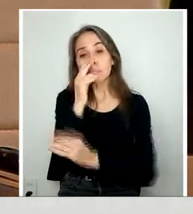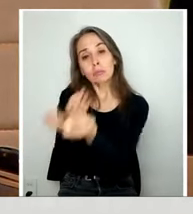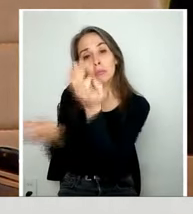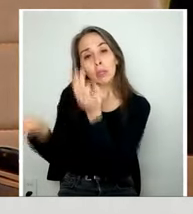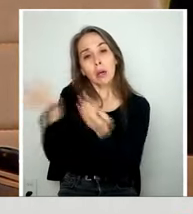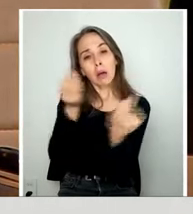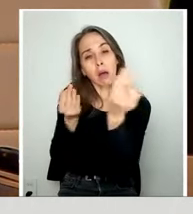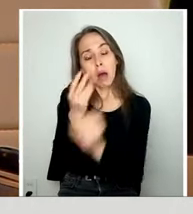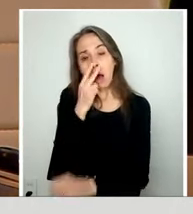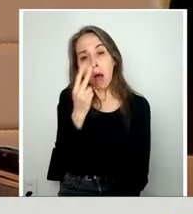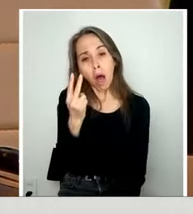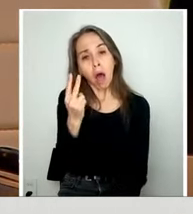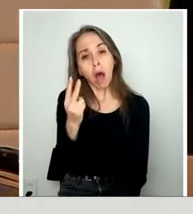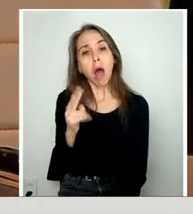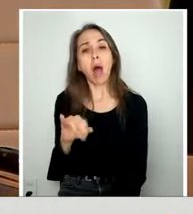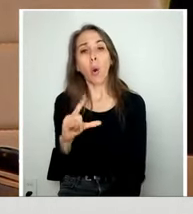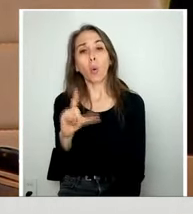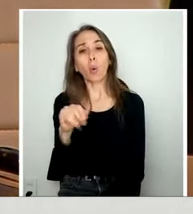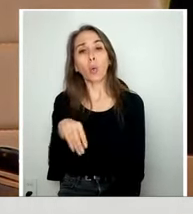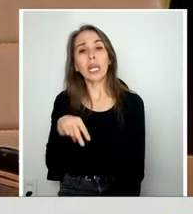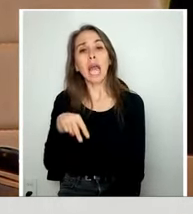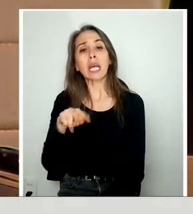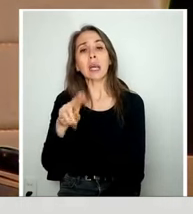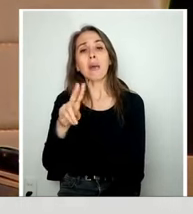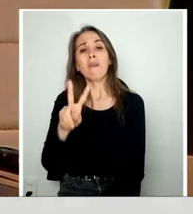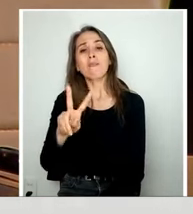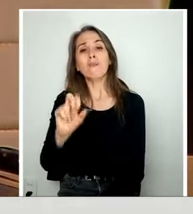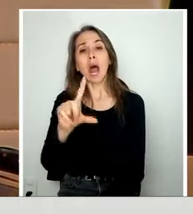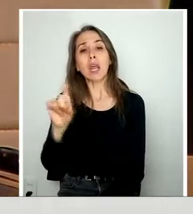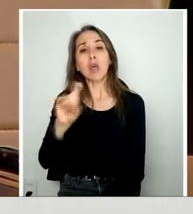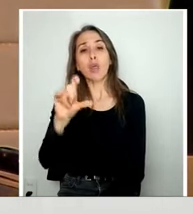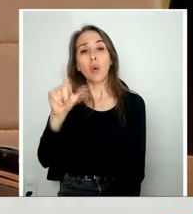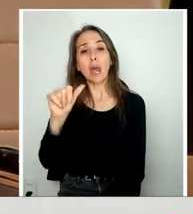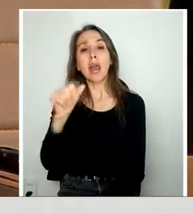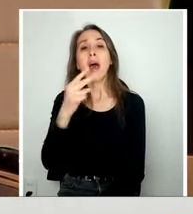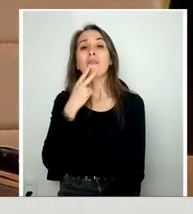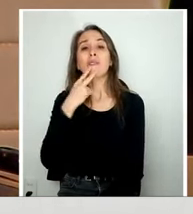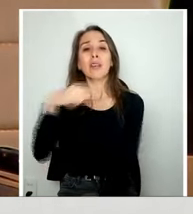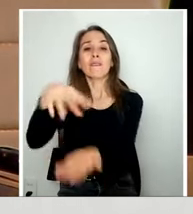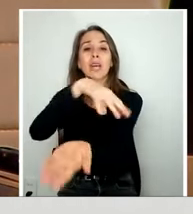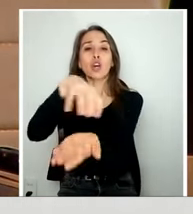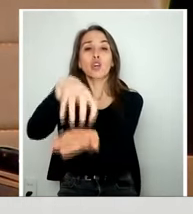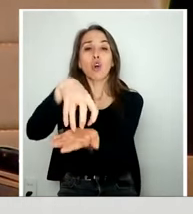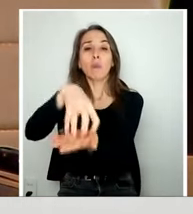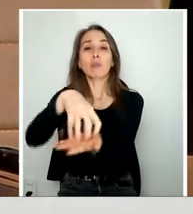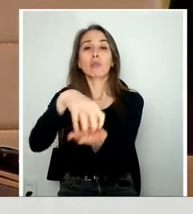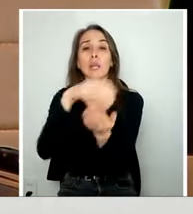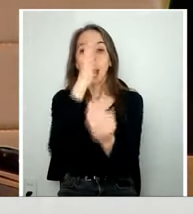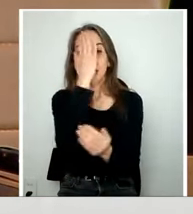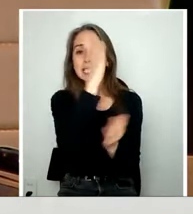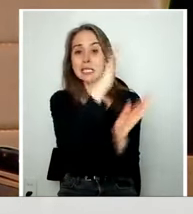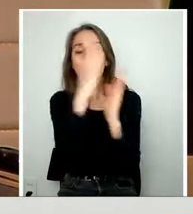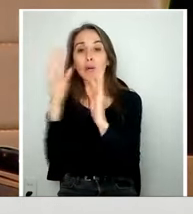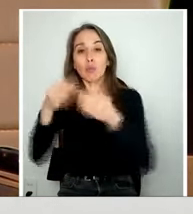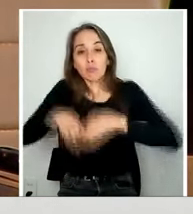Julián Valenzuela de la comuna de lo espejo joven espejinos